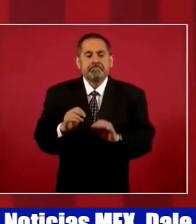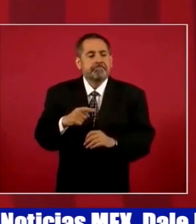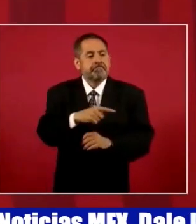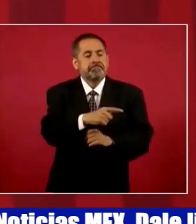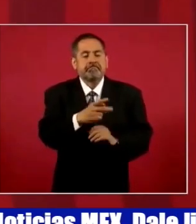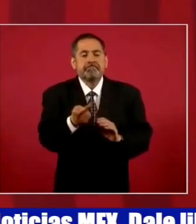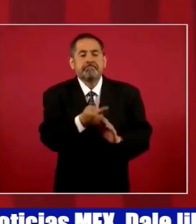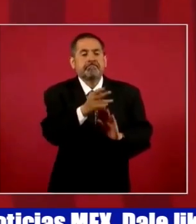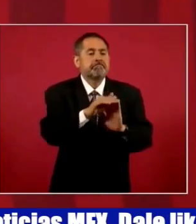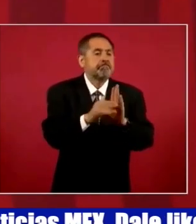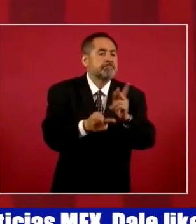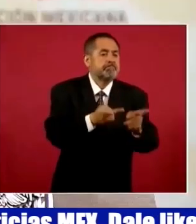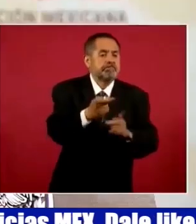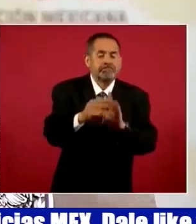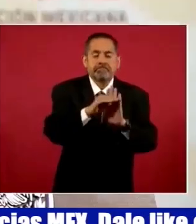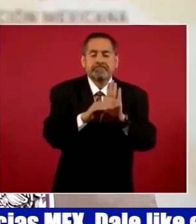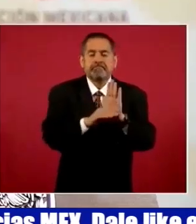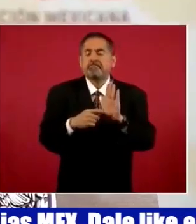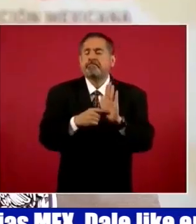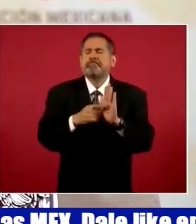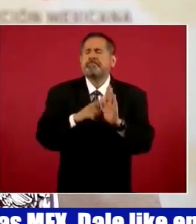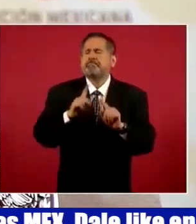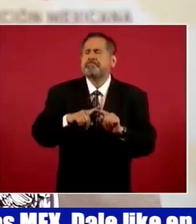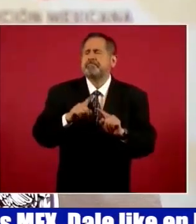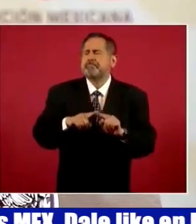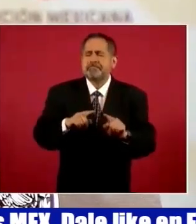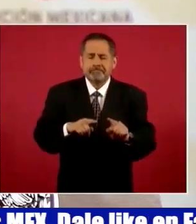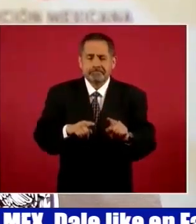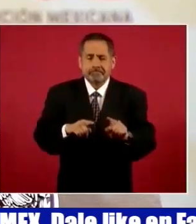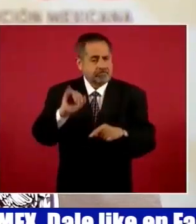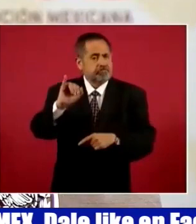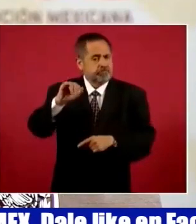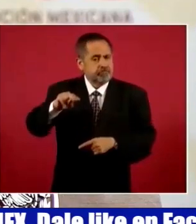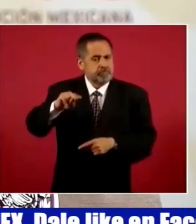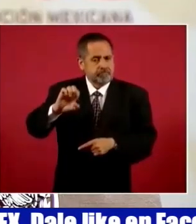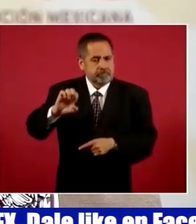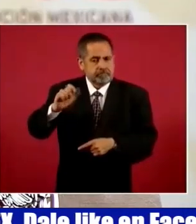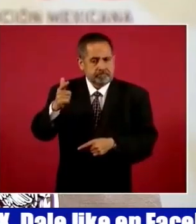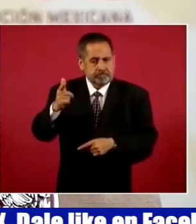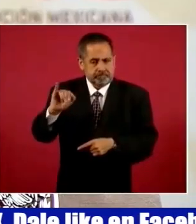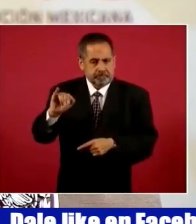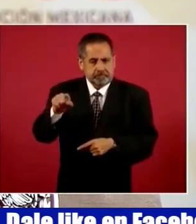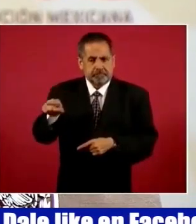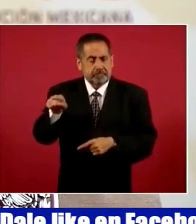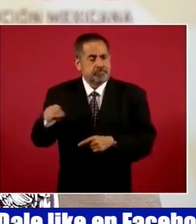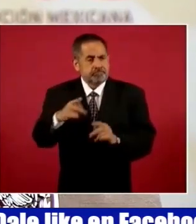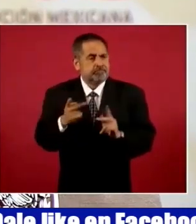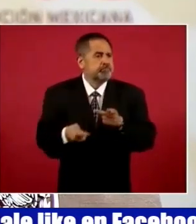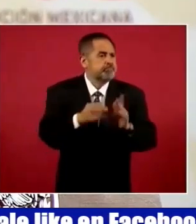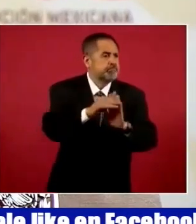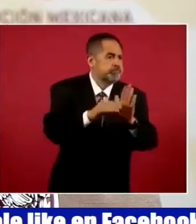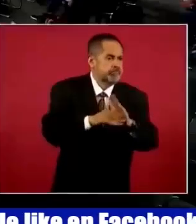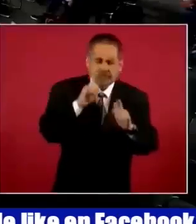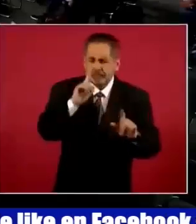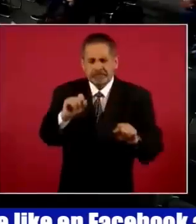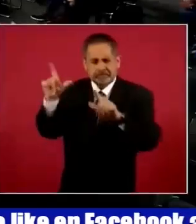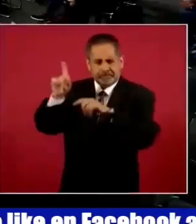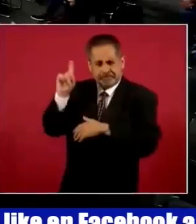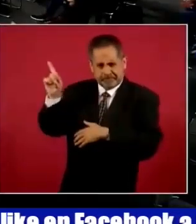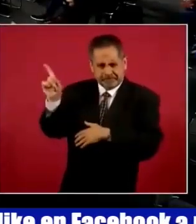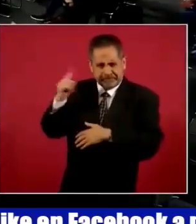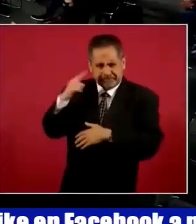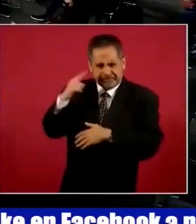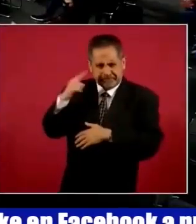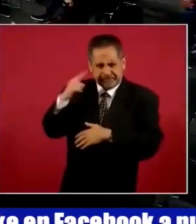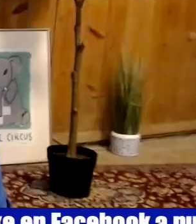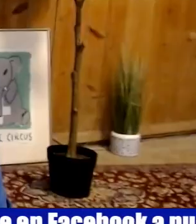de el INEGI, A ver si la pones. Ya después puso